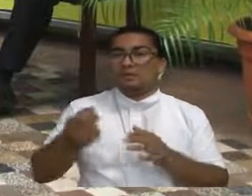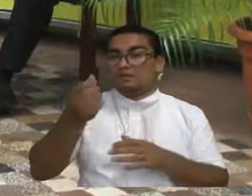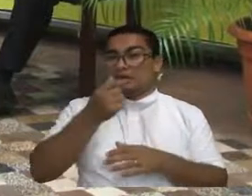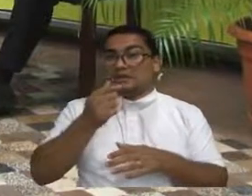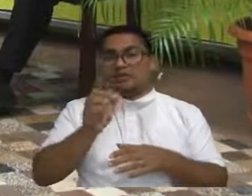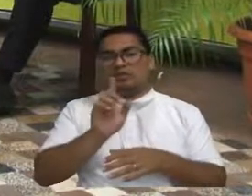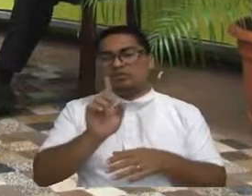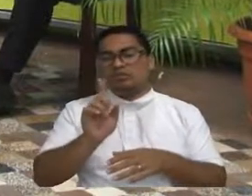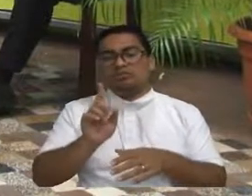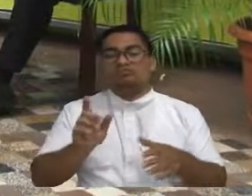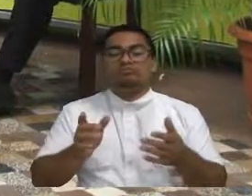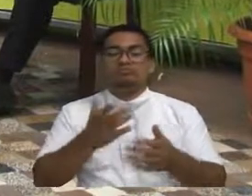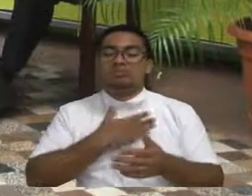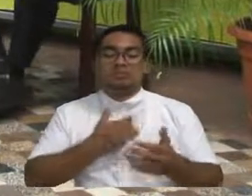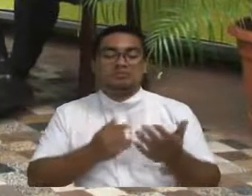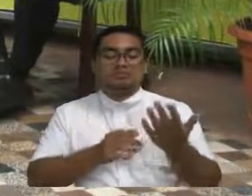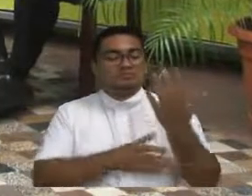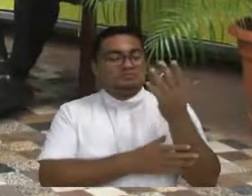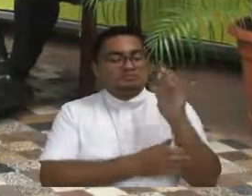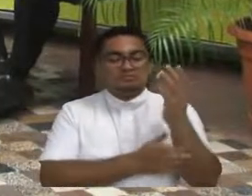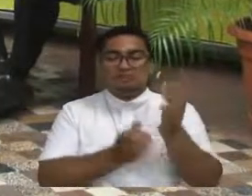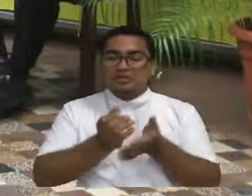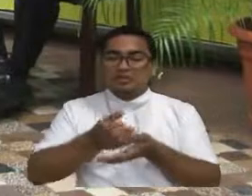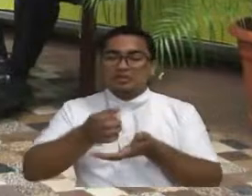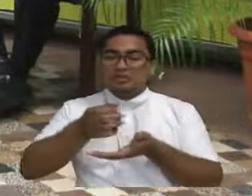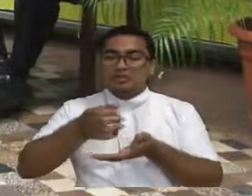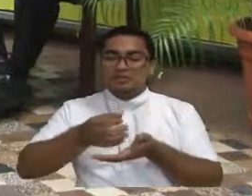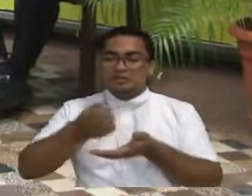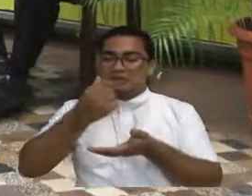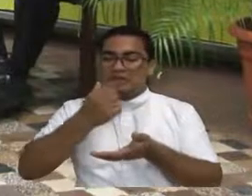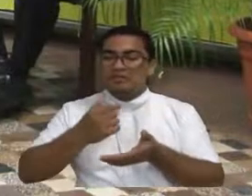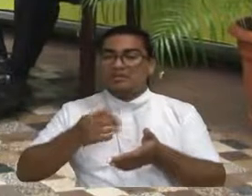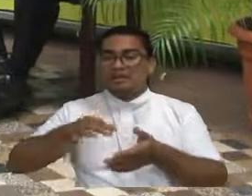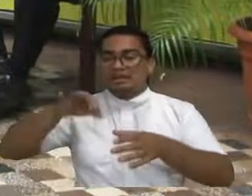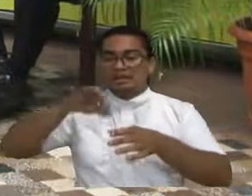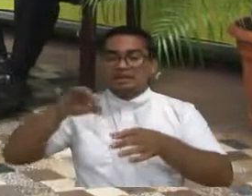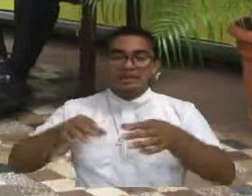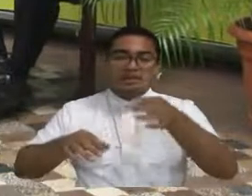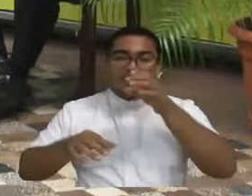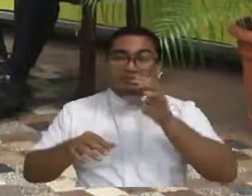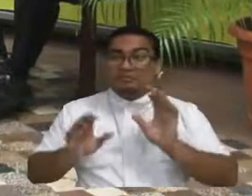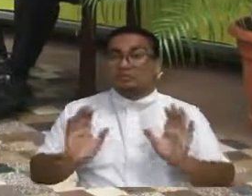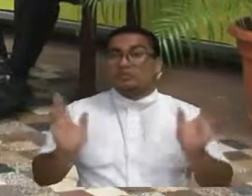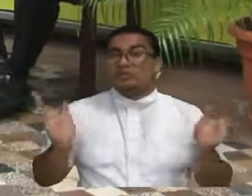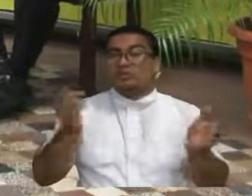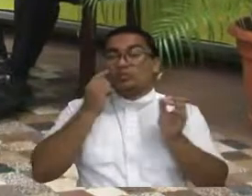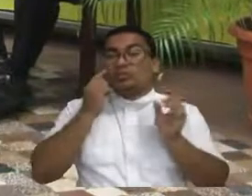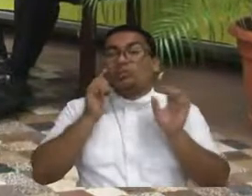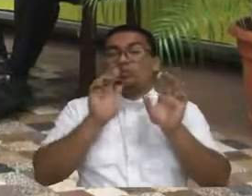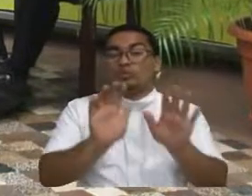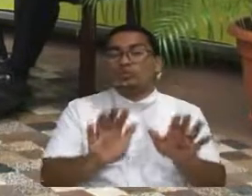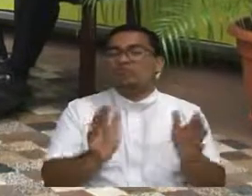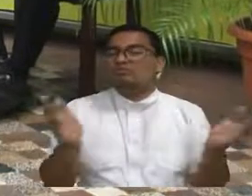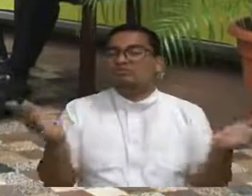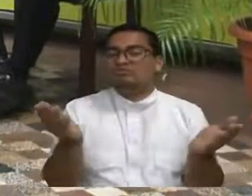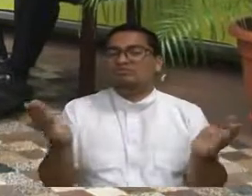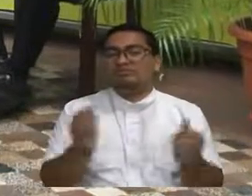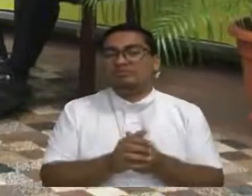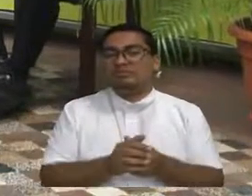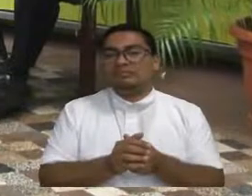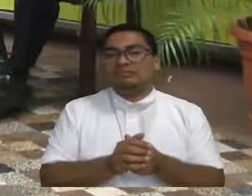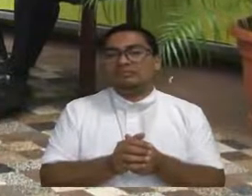que sí ayuda. Algo importante que quería mencionarle, usted hablaba de la prevención. Claro. Dentro de la prevención no